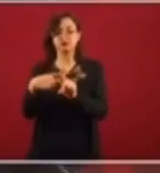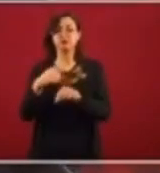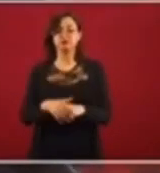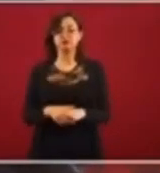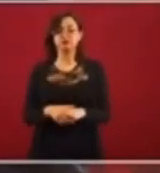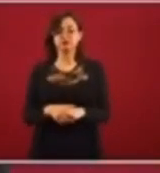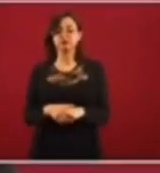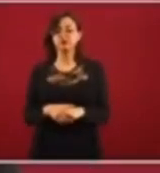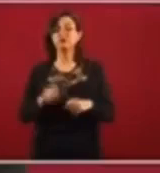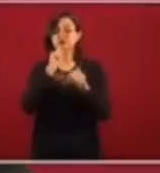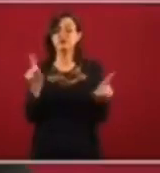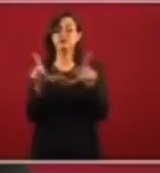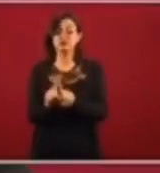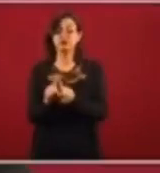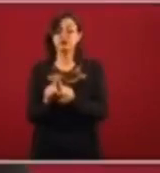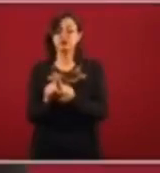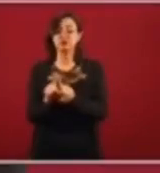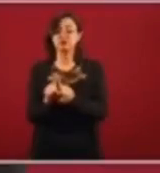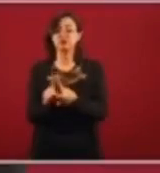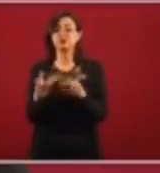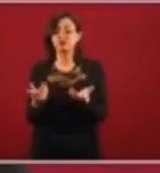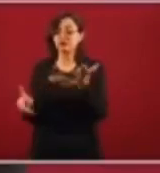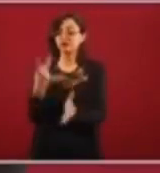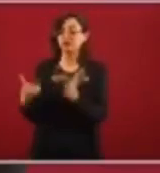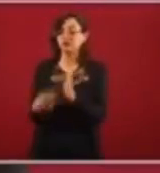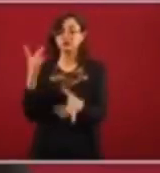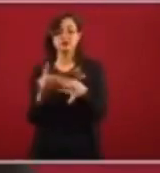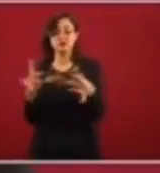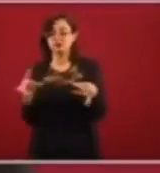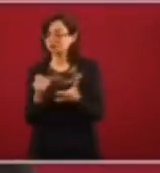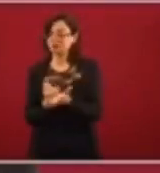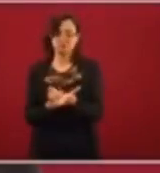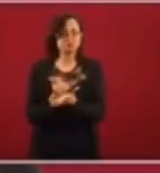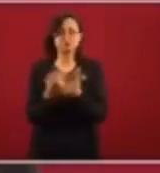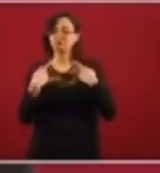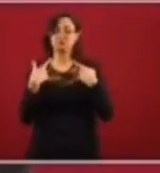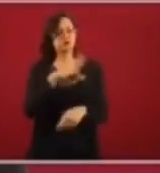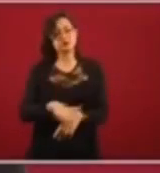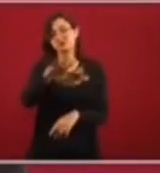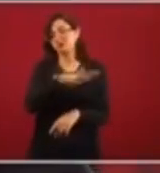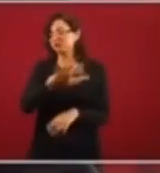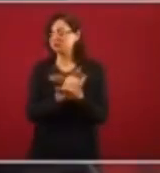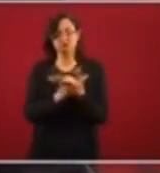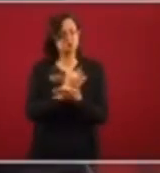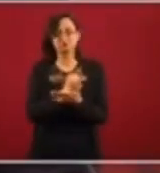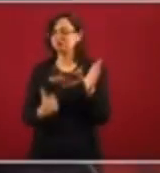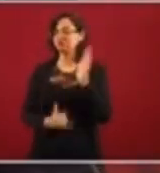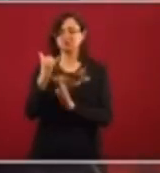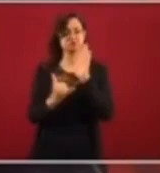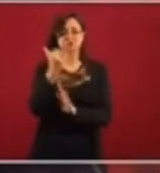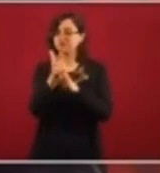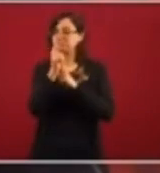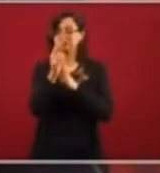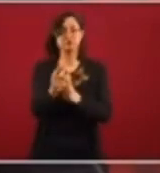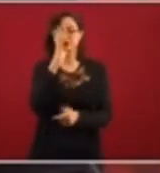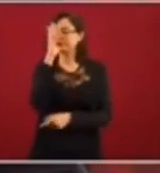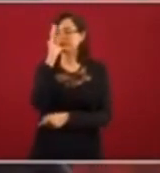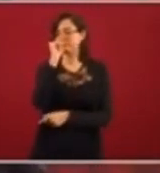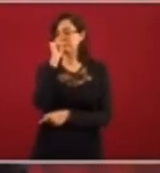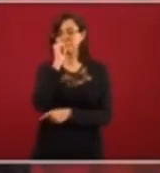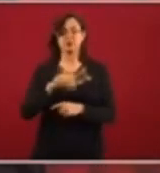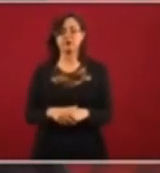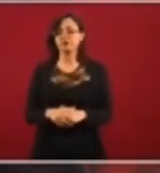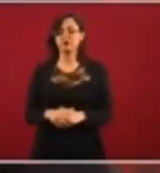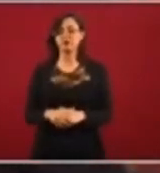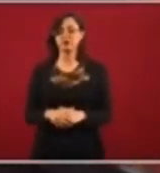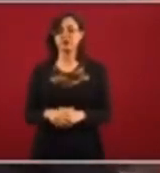también les explicamos que ya era una decisión tomada por el que no se podía en